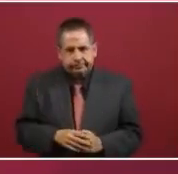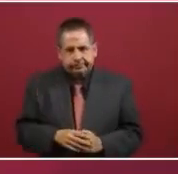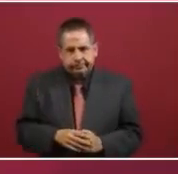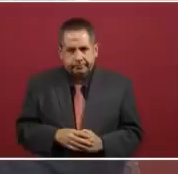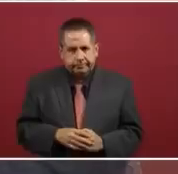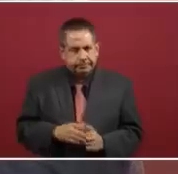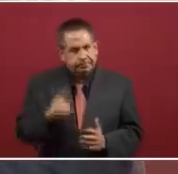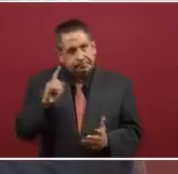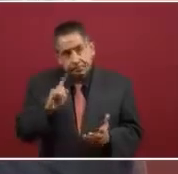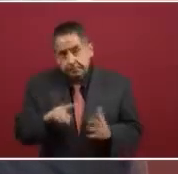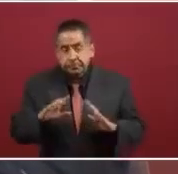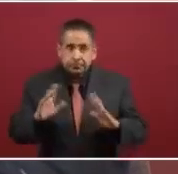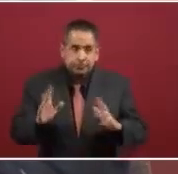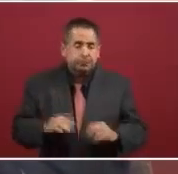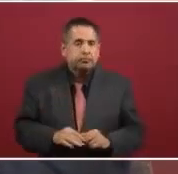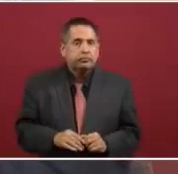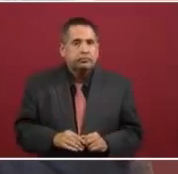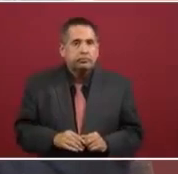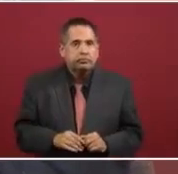creo que